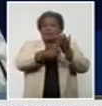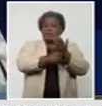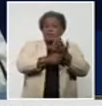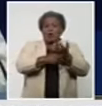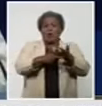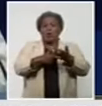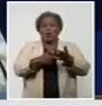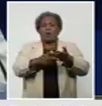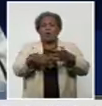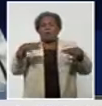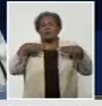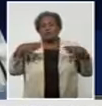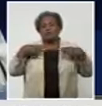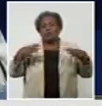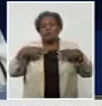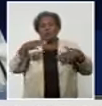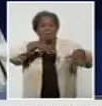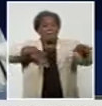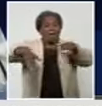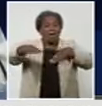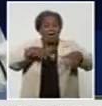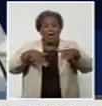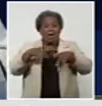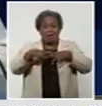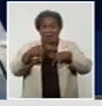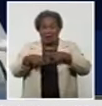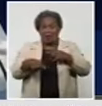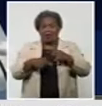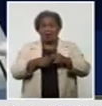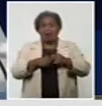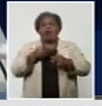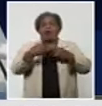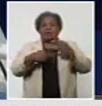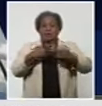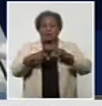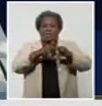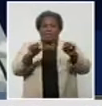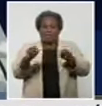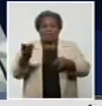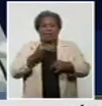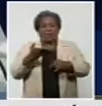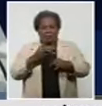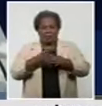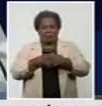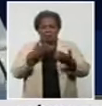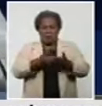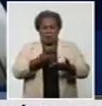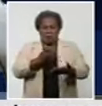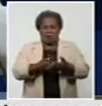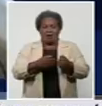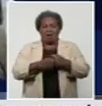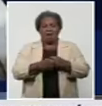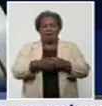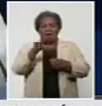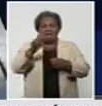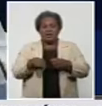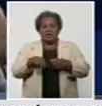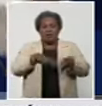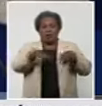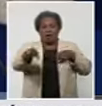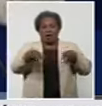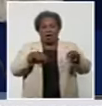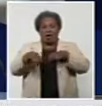de vacaciones, de playa u otro tipo, pues se le hace un test rápido. A personas que se mueven en